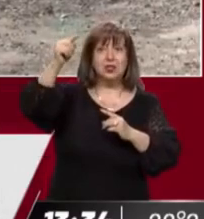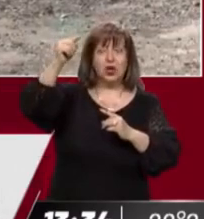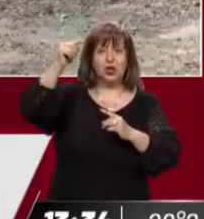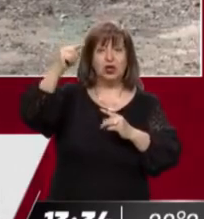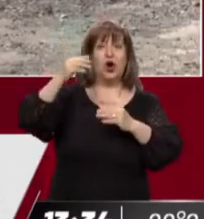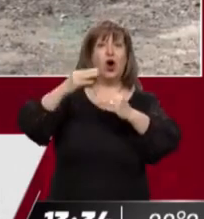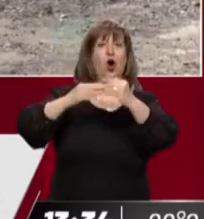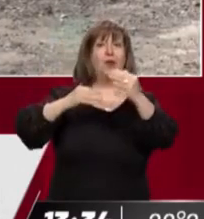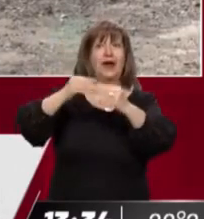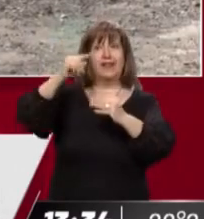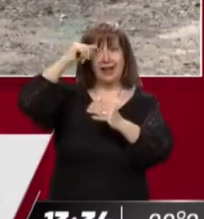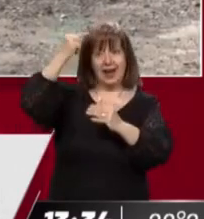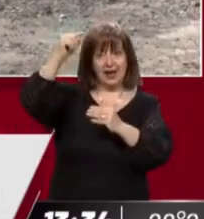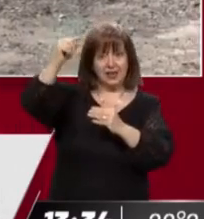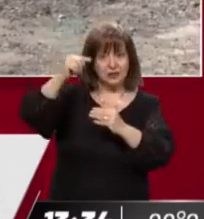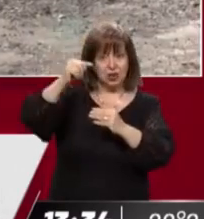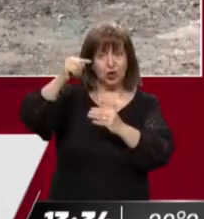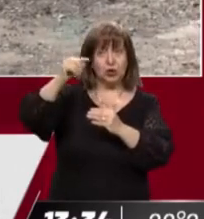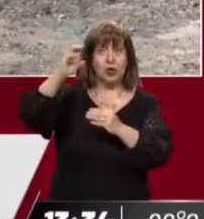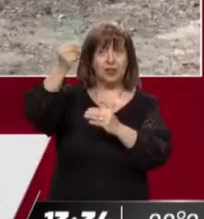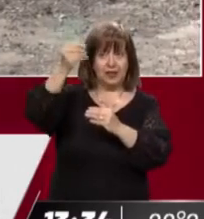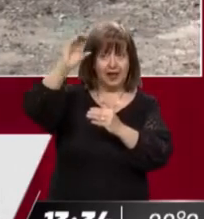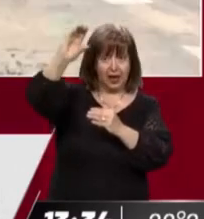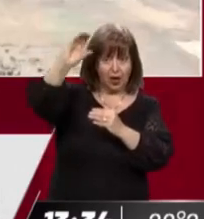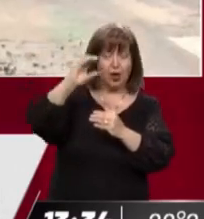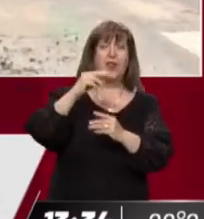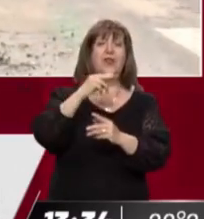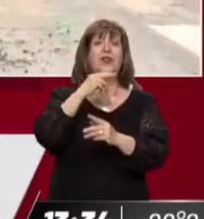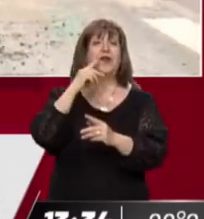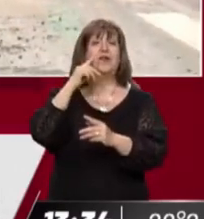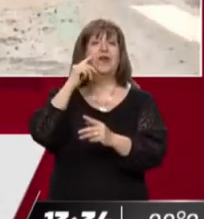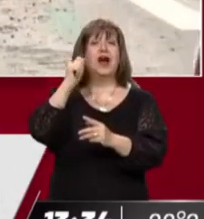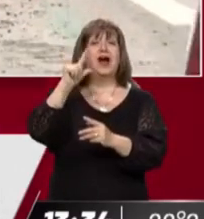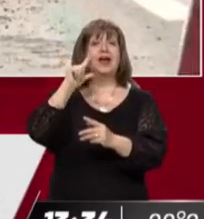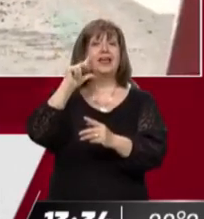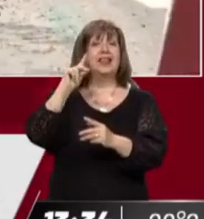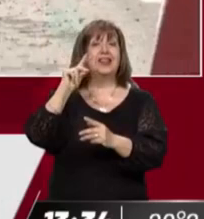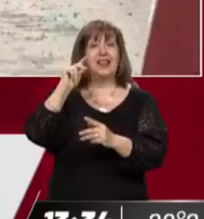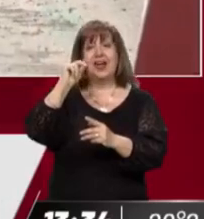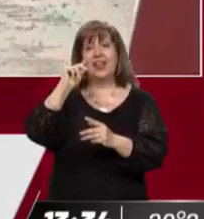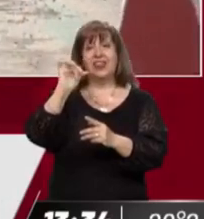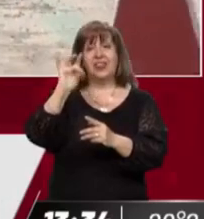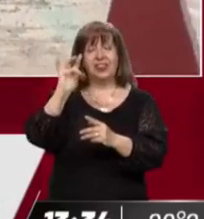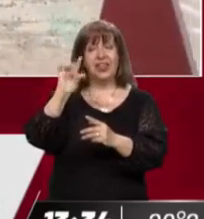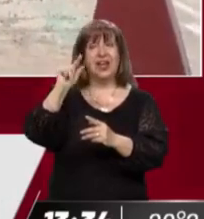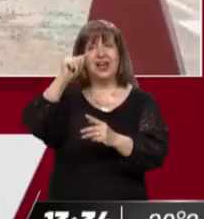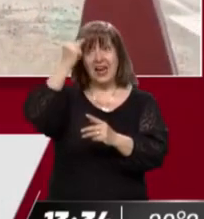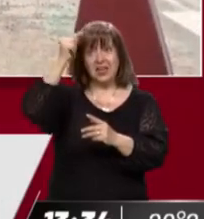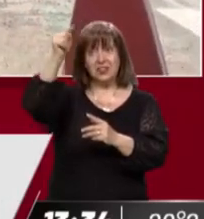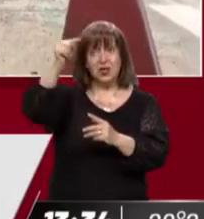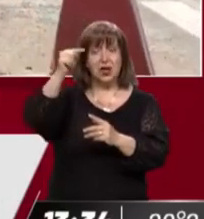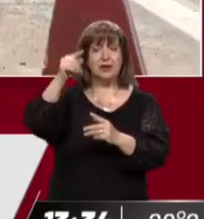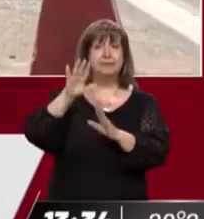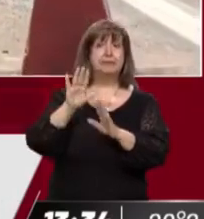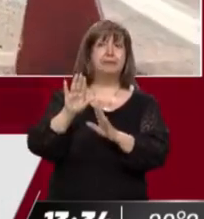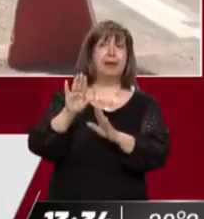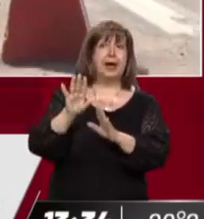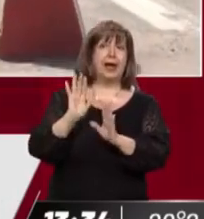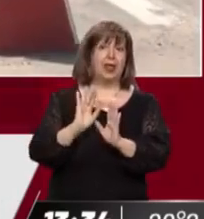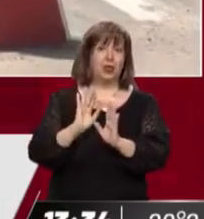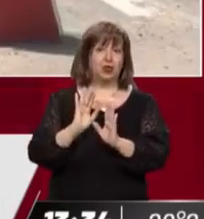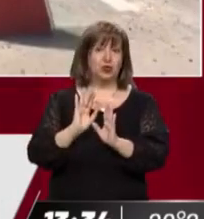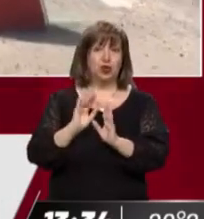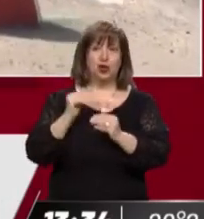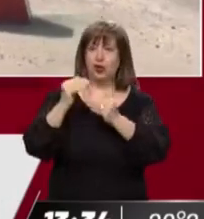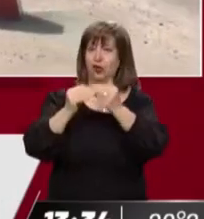las obras, sobre todo lo que son obras de fondo de vialidad nacional, vienen paralizándose, ralentizándose, y algunas de hecho hasta inclusive casi paradas,